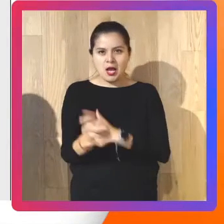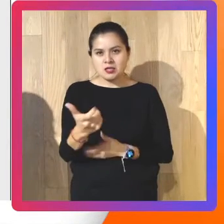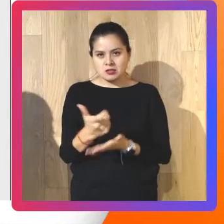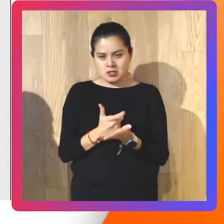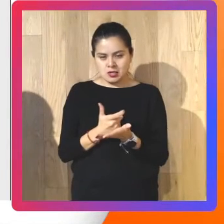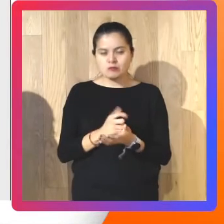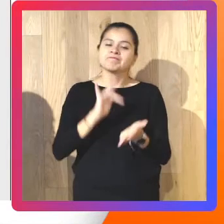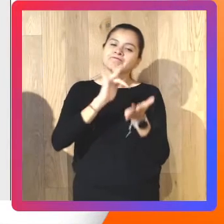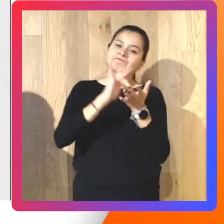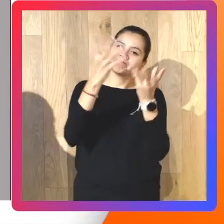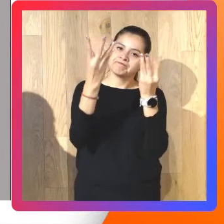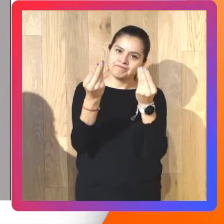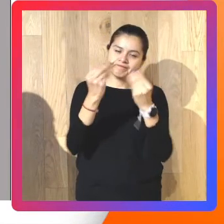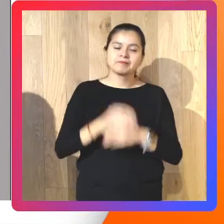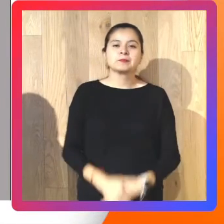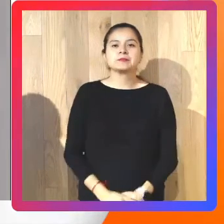gracias.